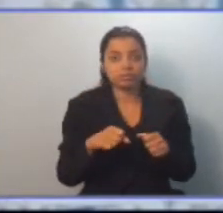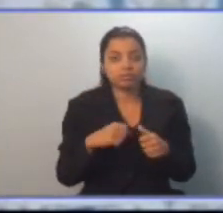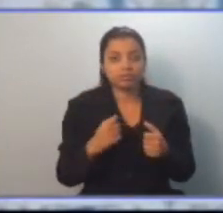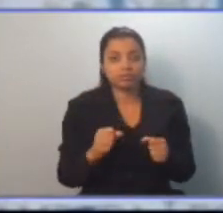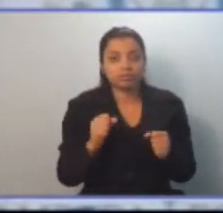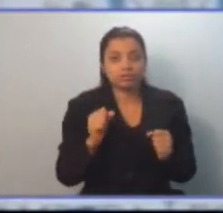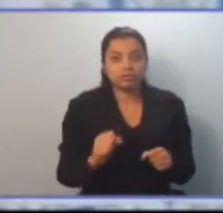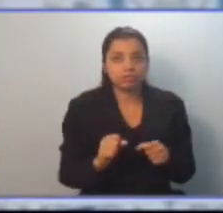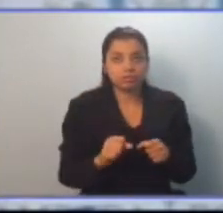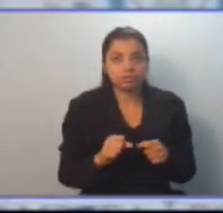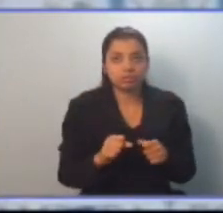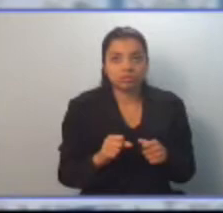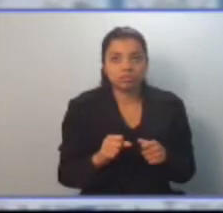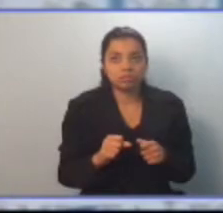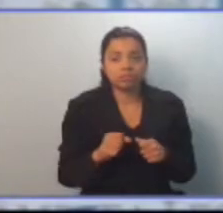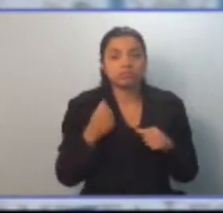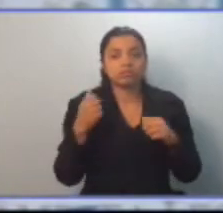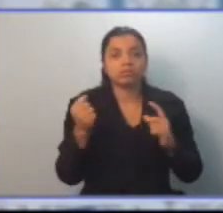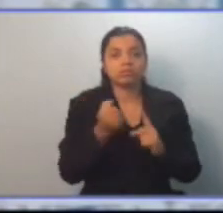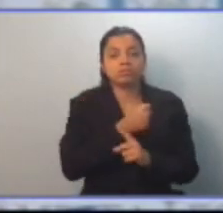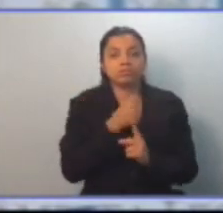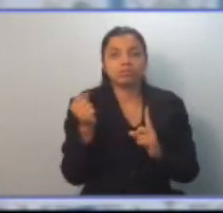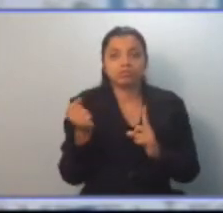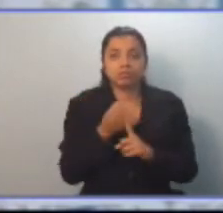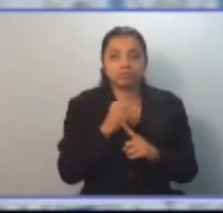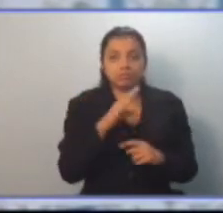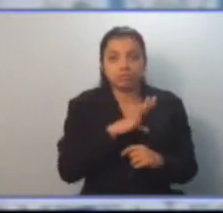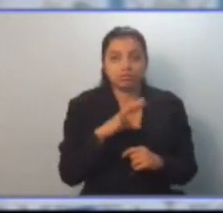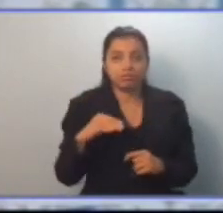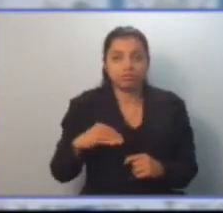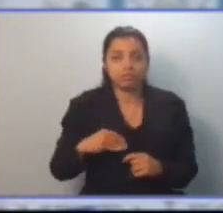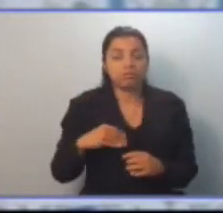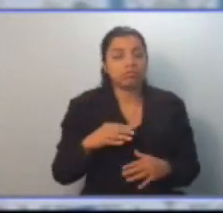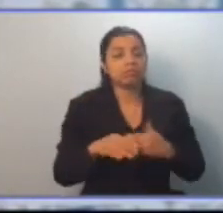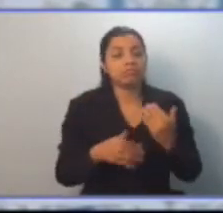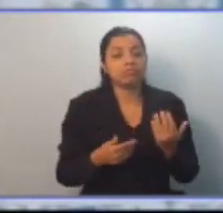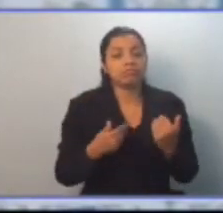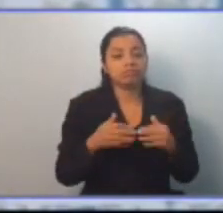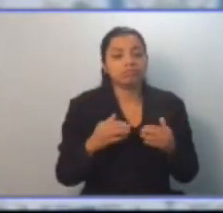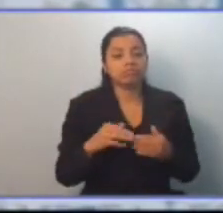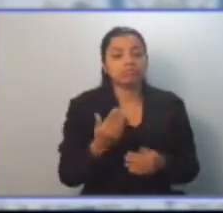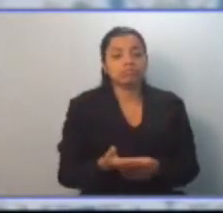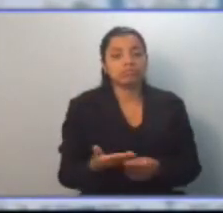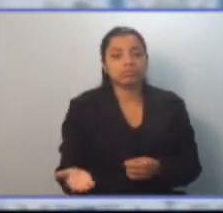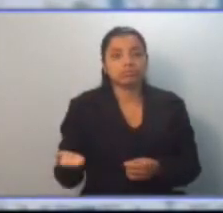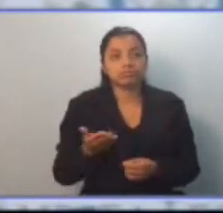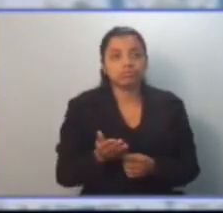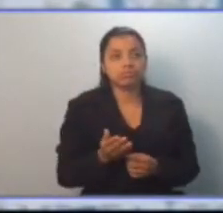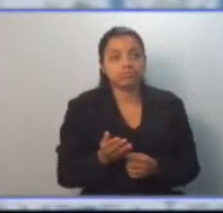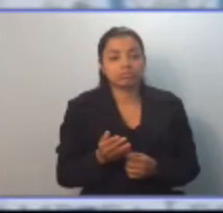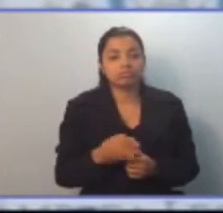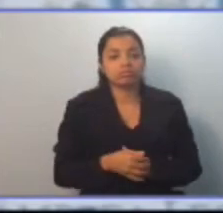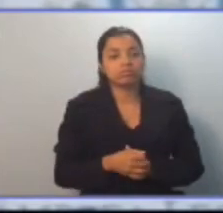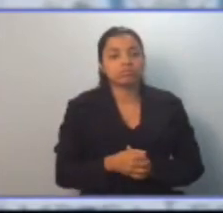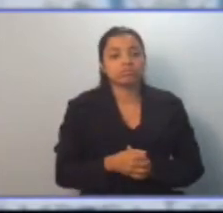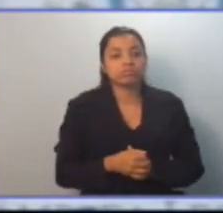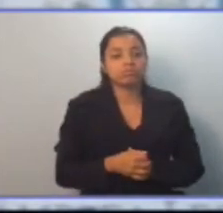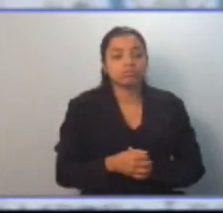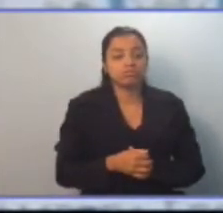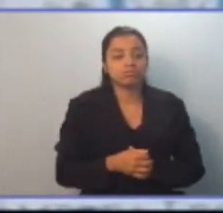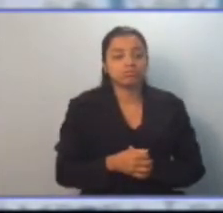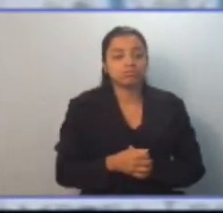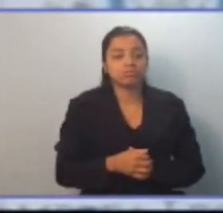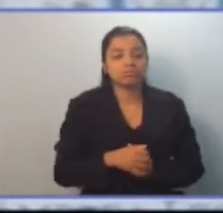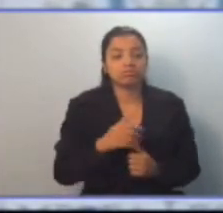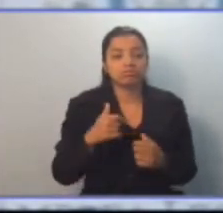como un seguimiento a las víctimas de violencia intrafamiliar, las casas de resguardo para este tipo de violencia. Estarían las